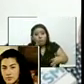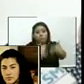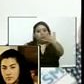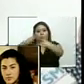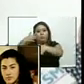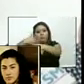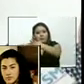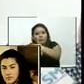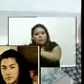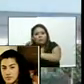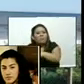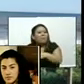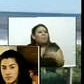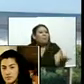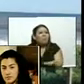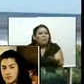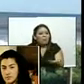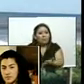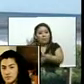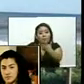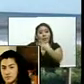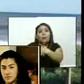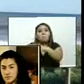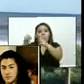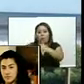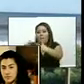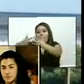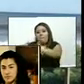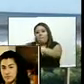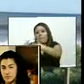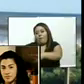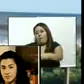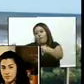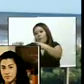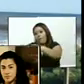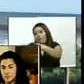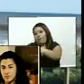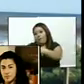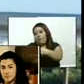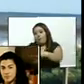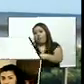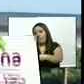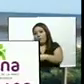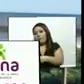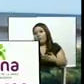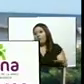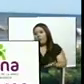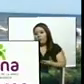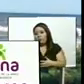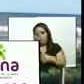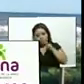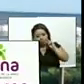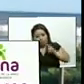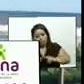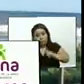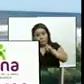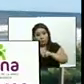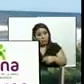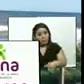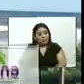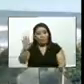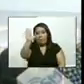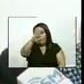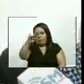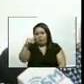el movimiento hace que produzca energía eléctrica. Eso es lo que estamos haciendo ya en estudios. Ya hay países que ya tienen